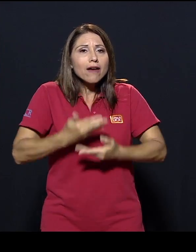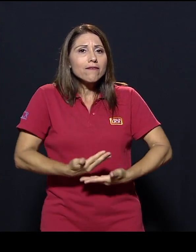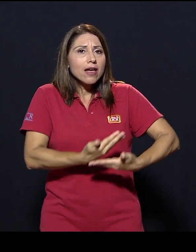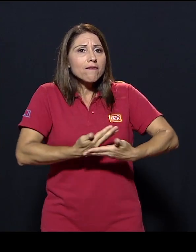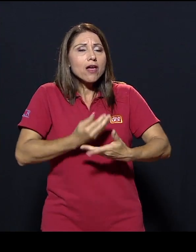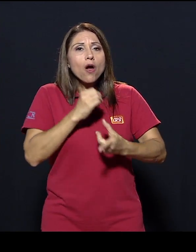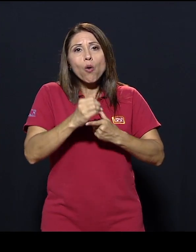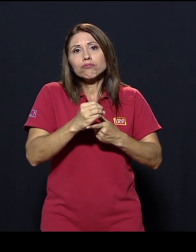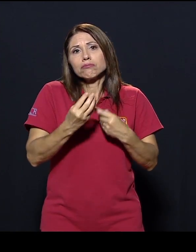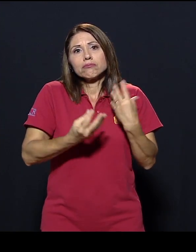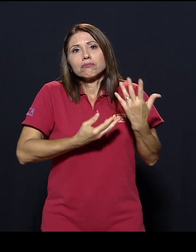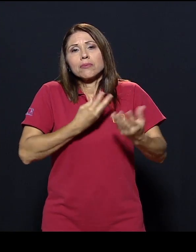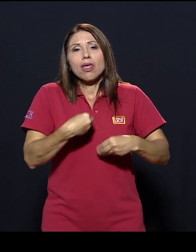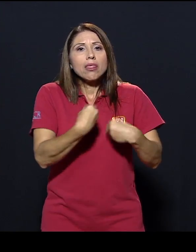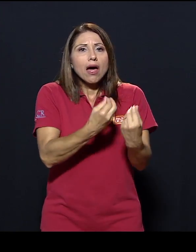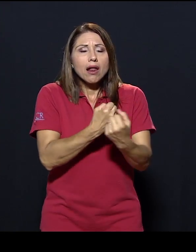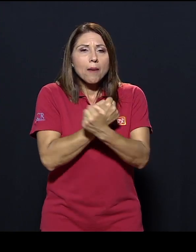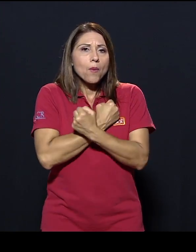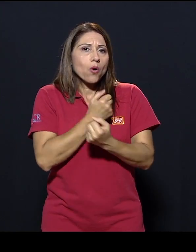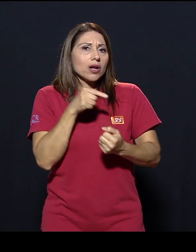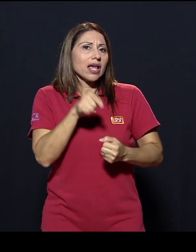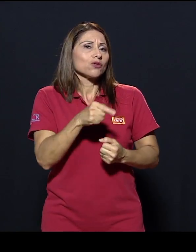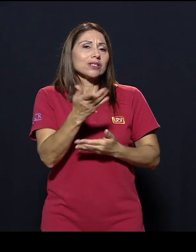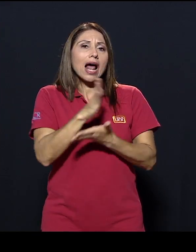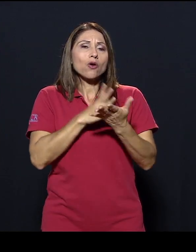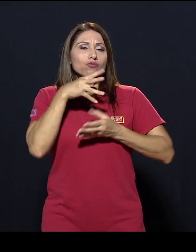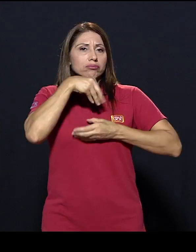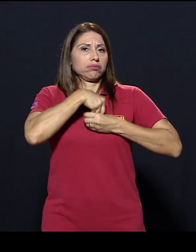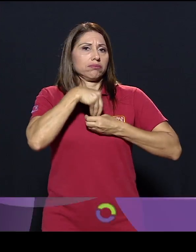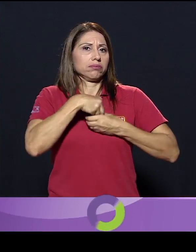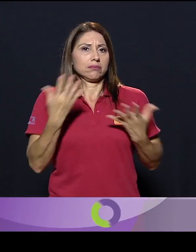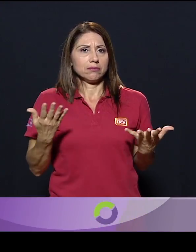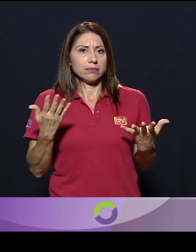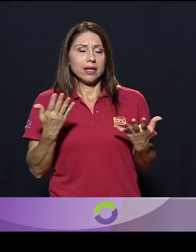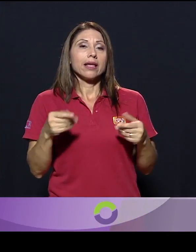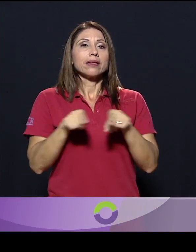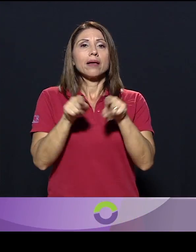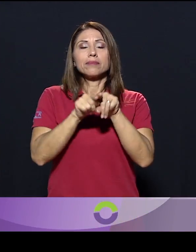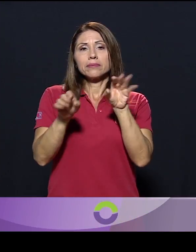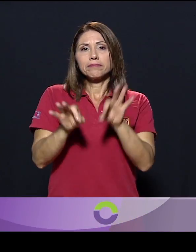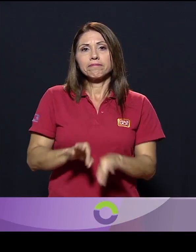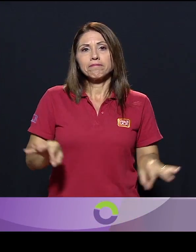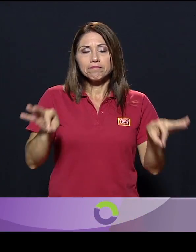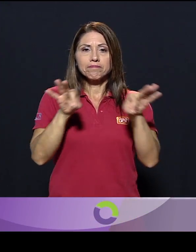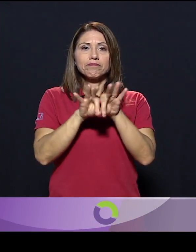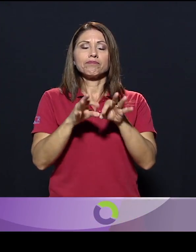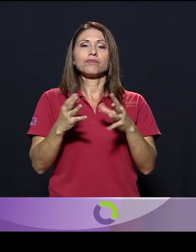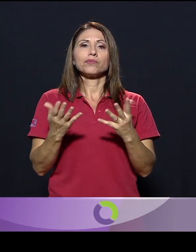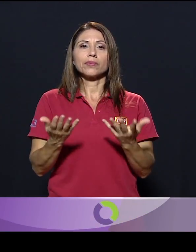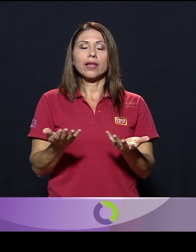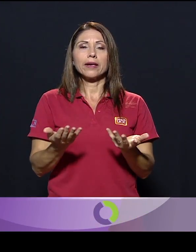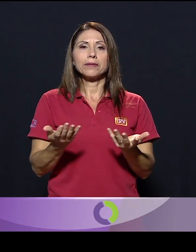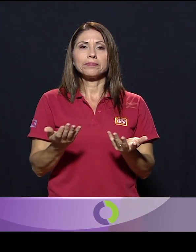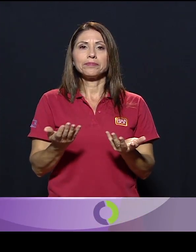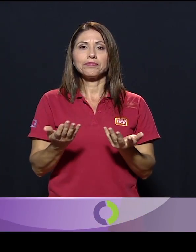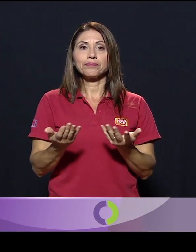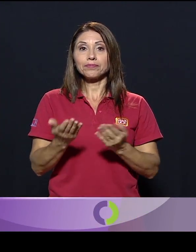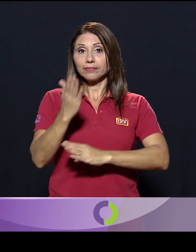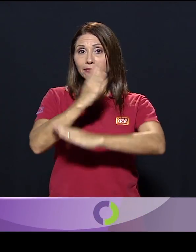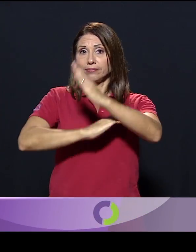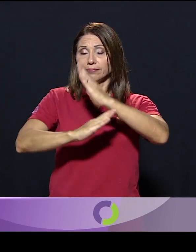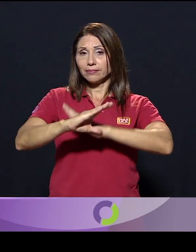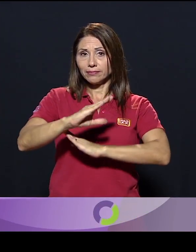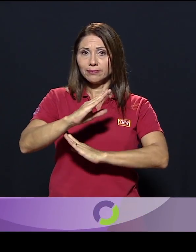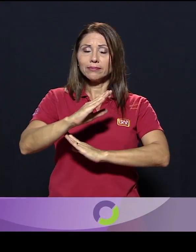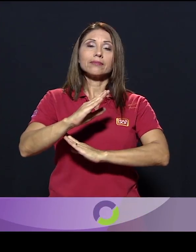a tu bebé, cómo darle amor, o sea, eso es muy, ¿verdad? Muy a nivel interno, y es importante también, digamos, destacar